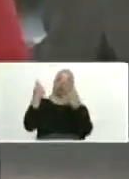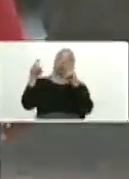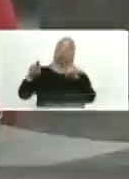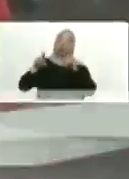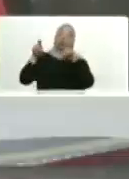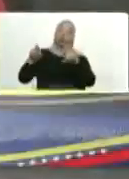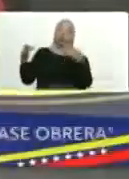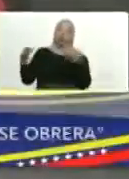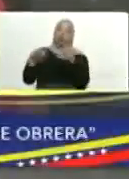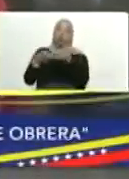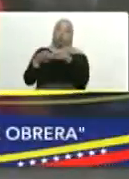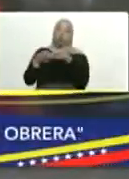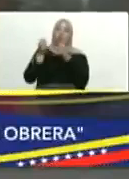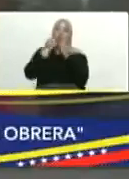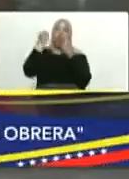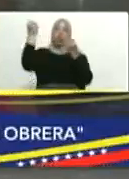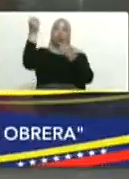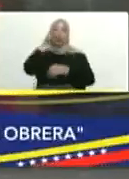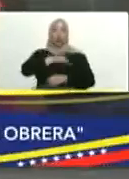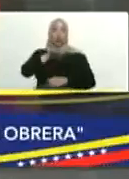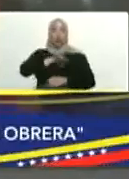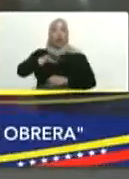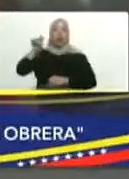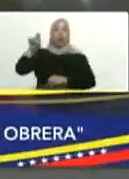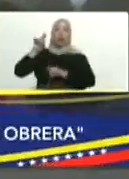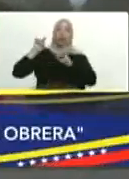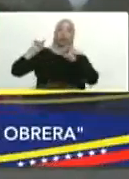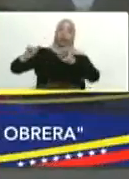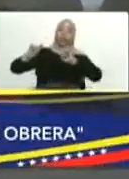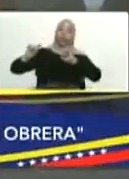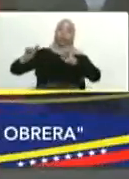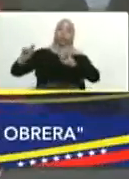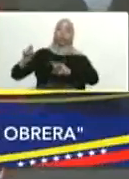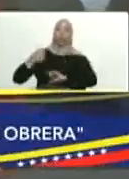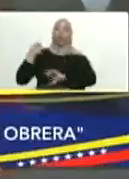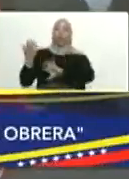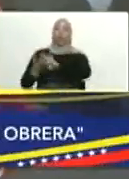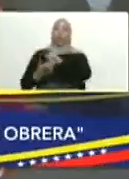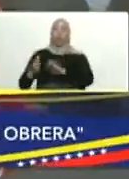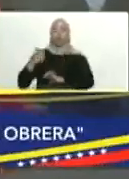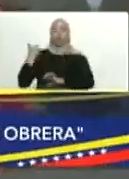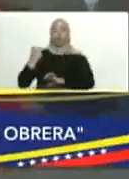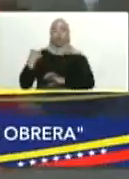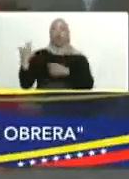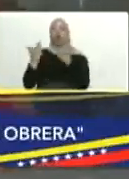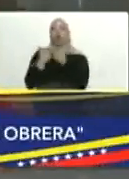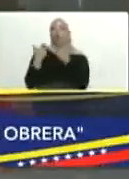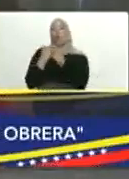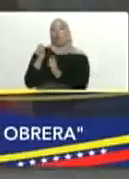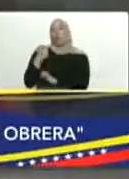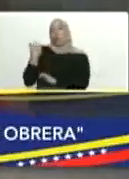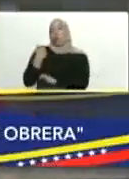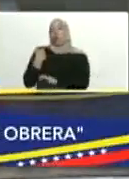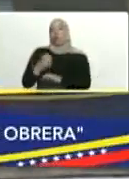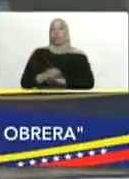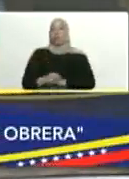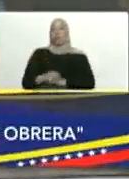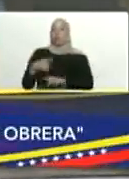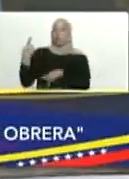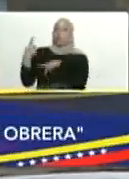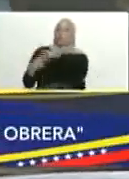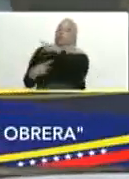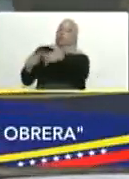combatientes y capacitado para cualquier guerra o cualquier cuál en el área